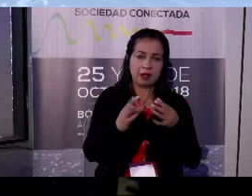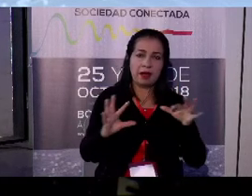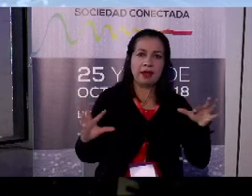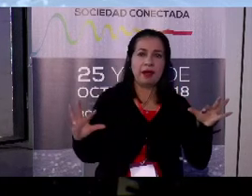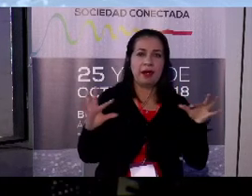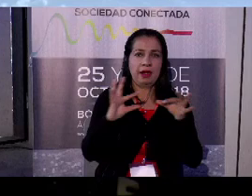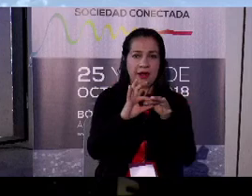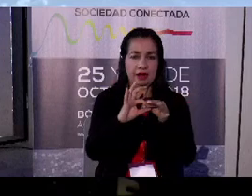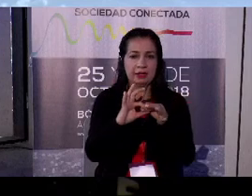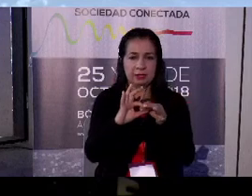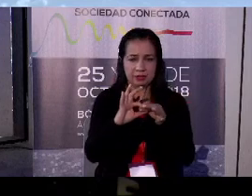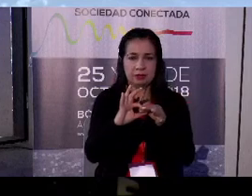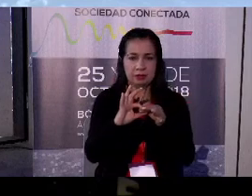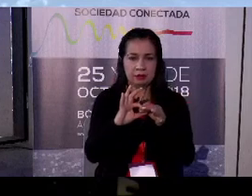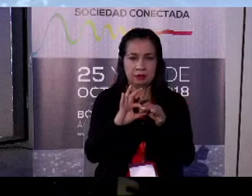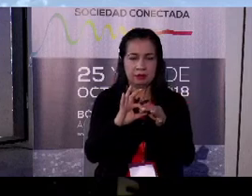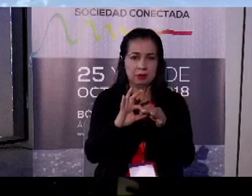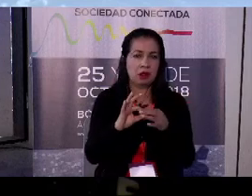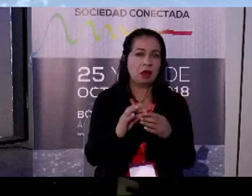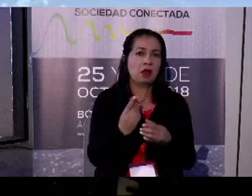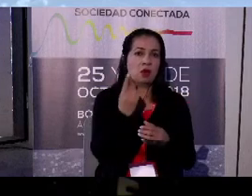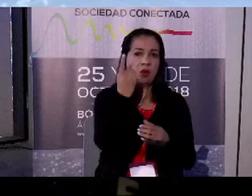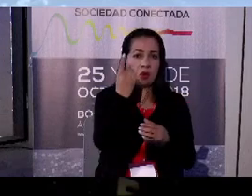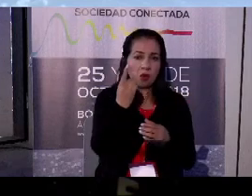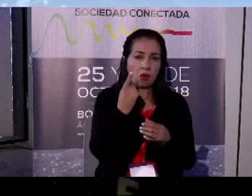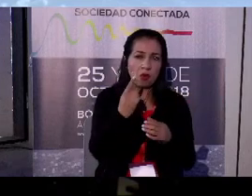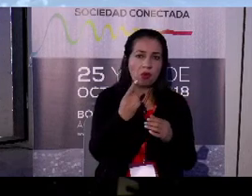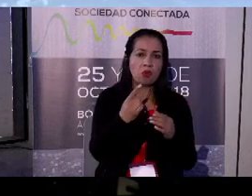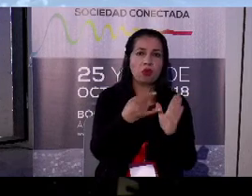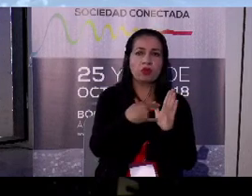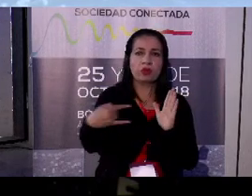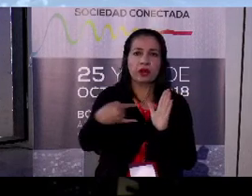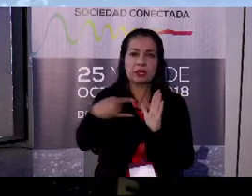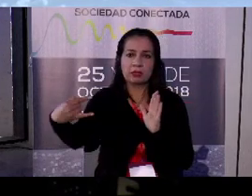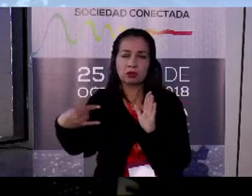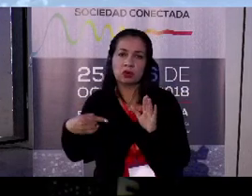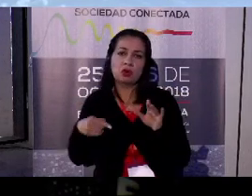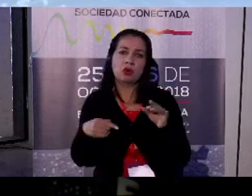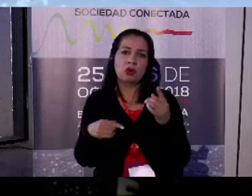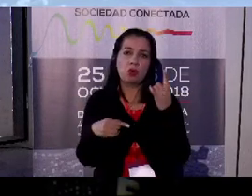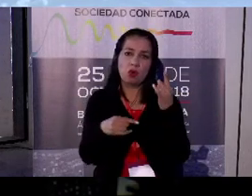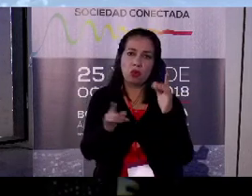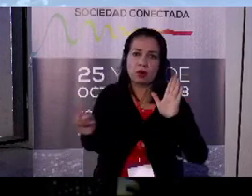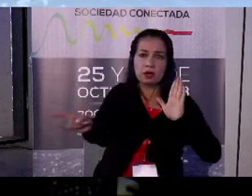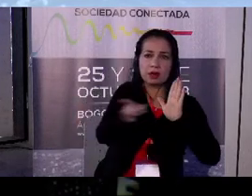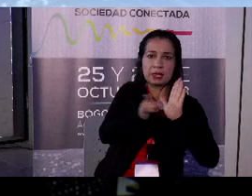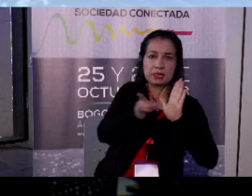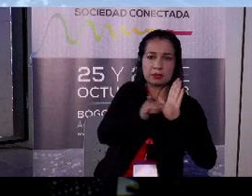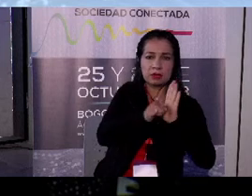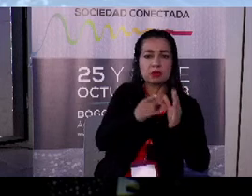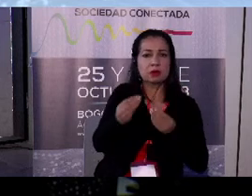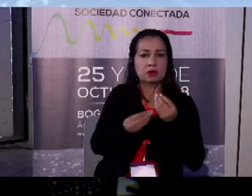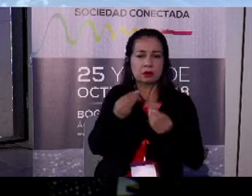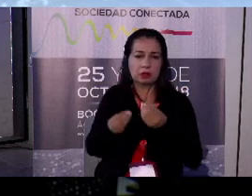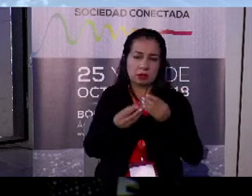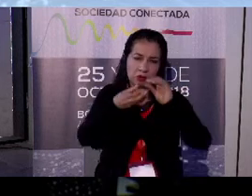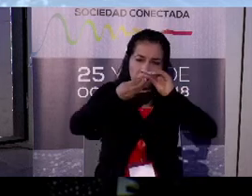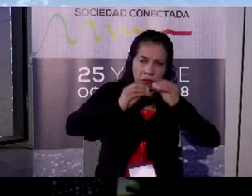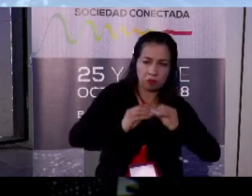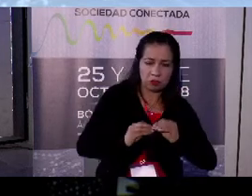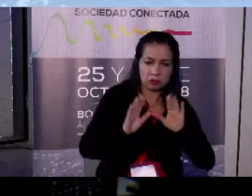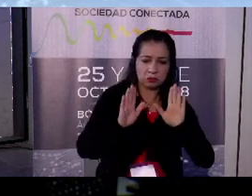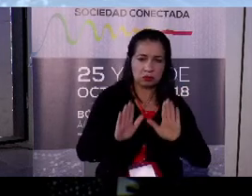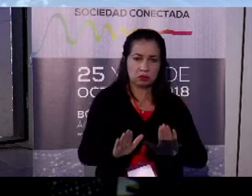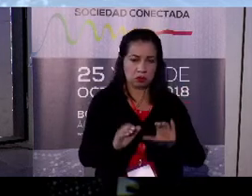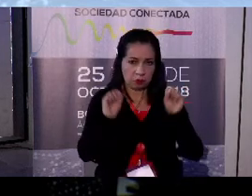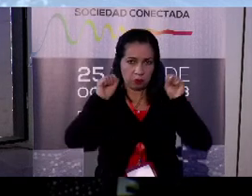enlace ahí tenemos un solo transmisor o un solo receptor y podemos modelar las